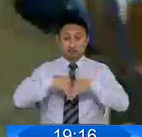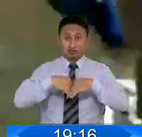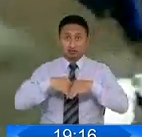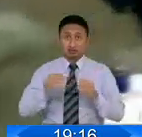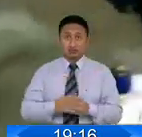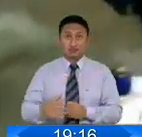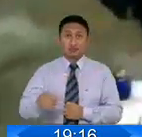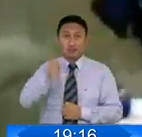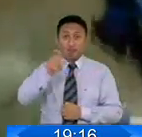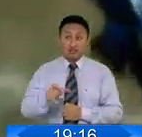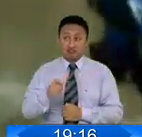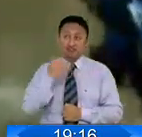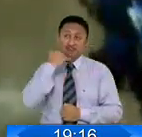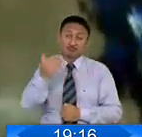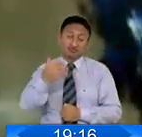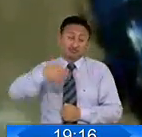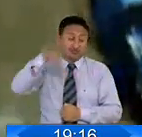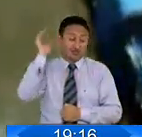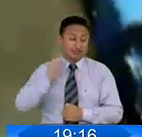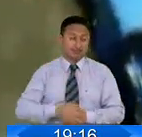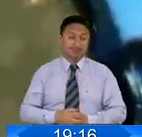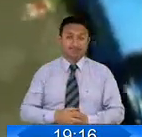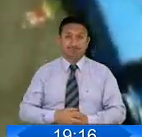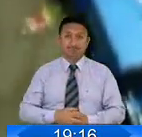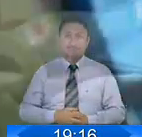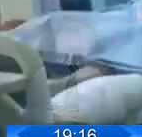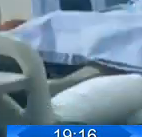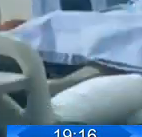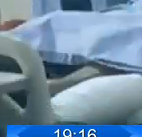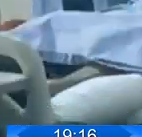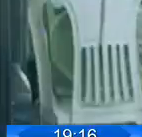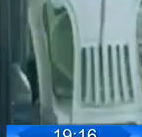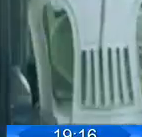continúa, informó Marilyn Jaramillo.